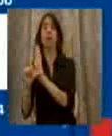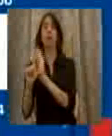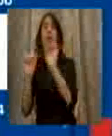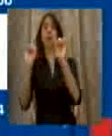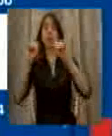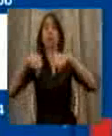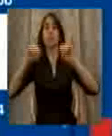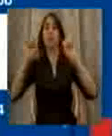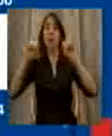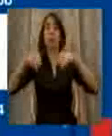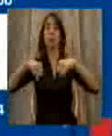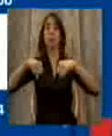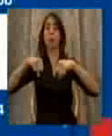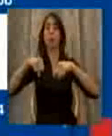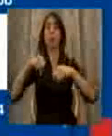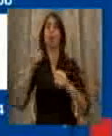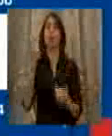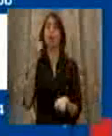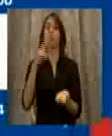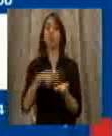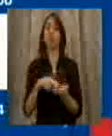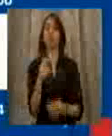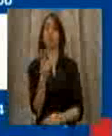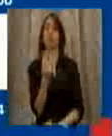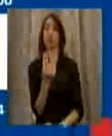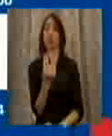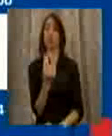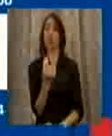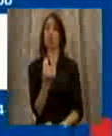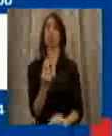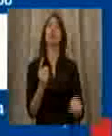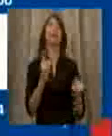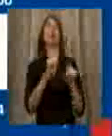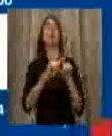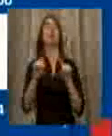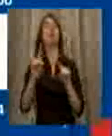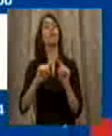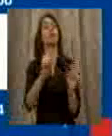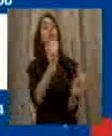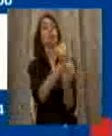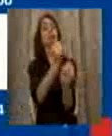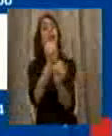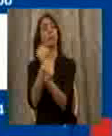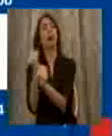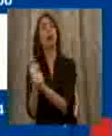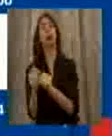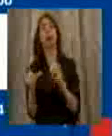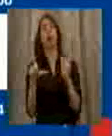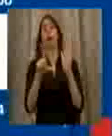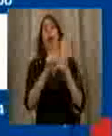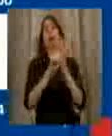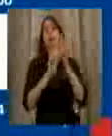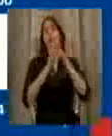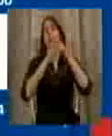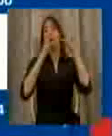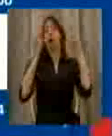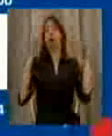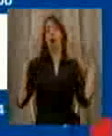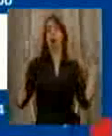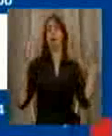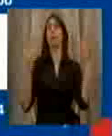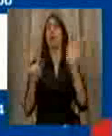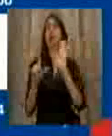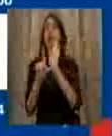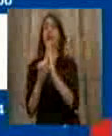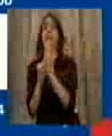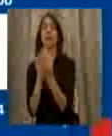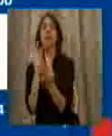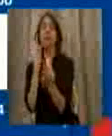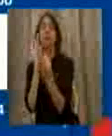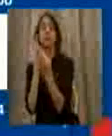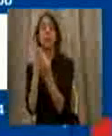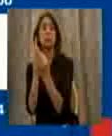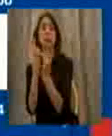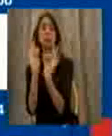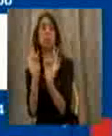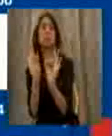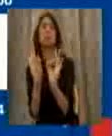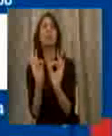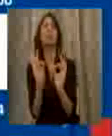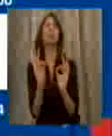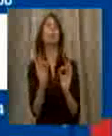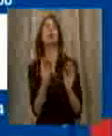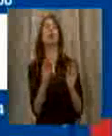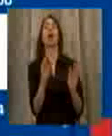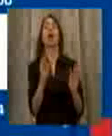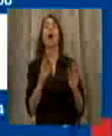aprobadas durante el año 2012 para distintas tareas, desde leyes más amplias hasta leyes más específicas. El